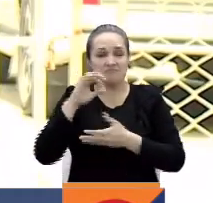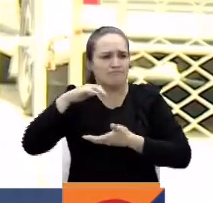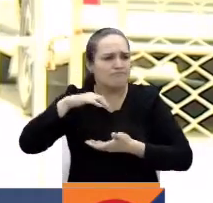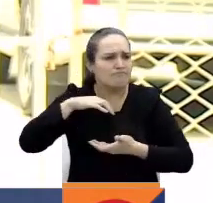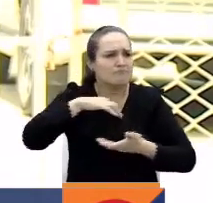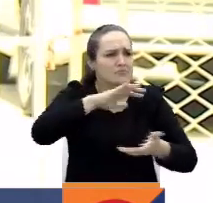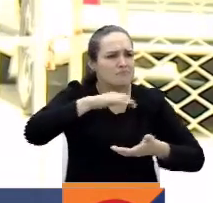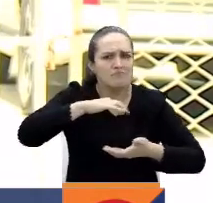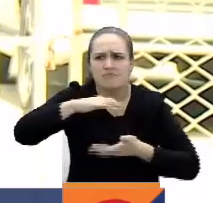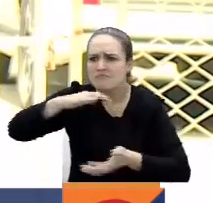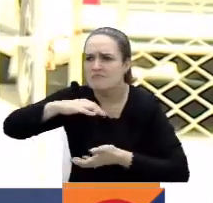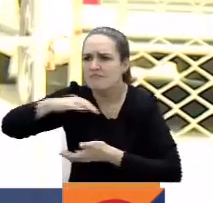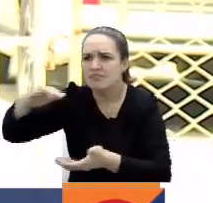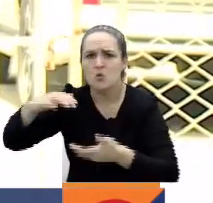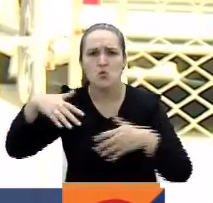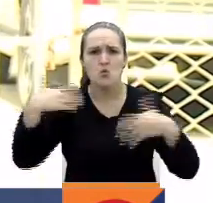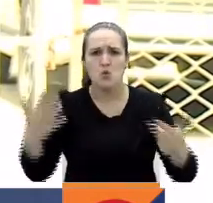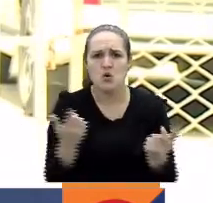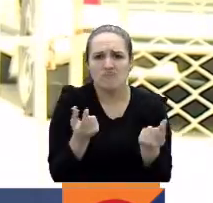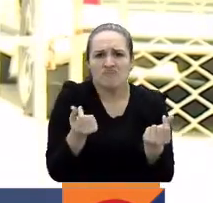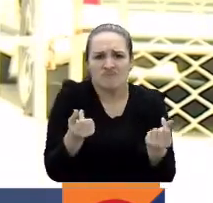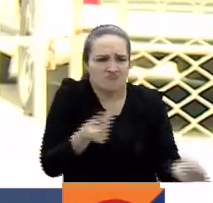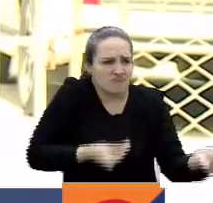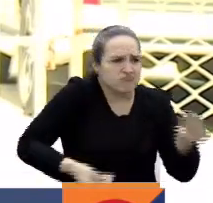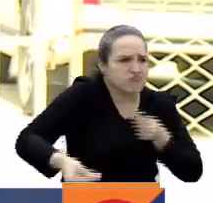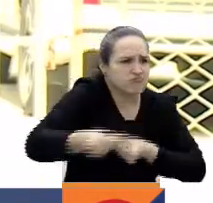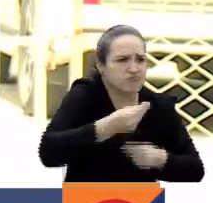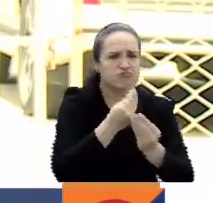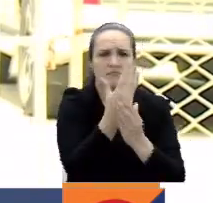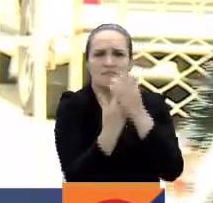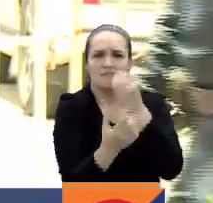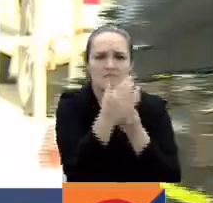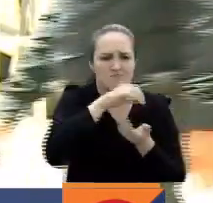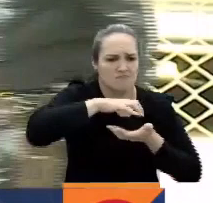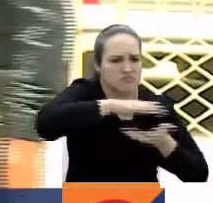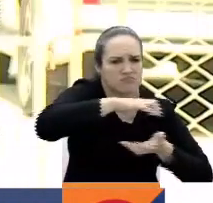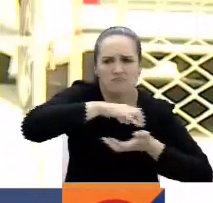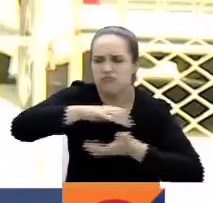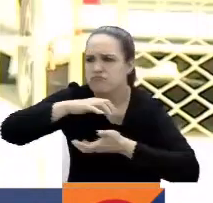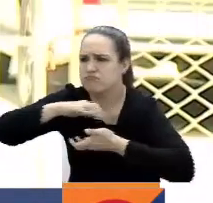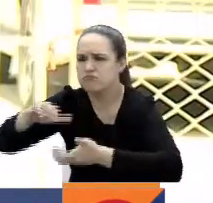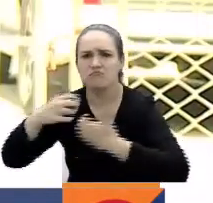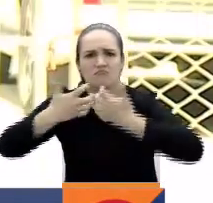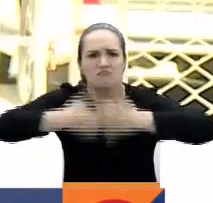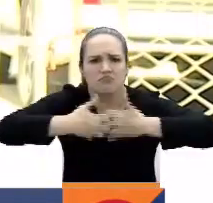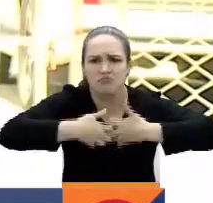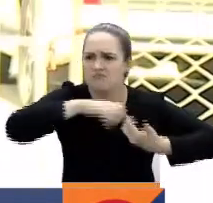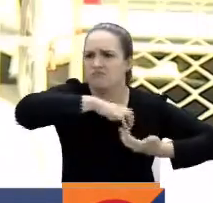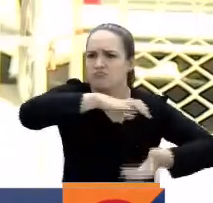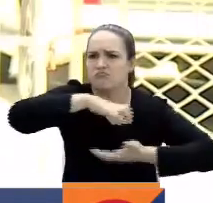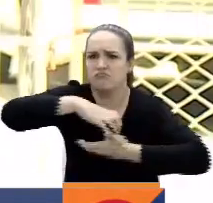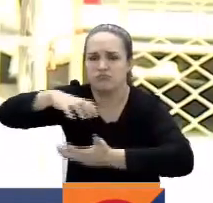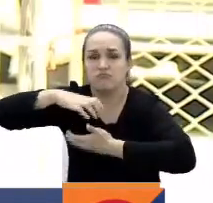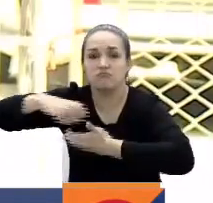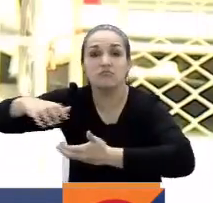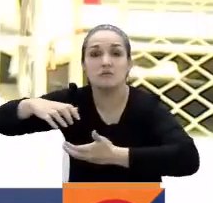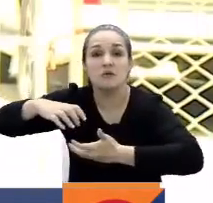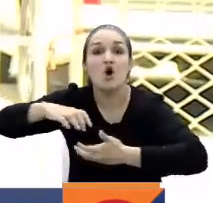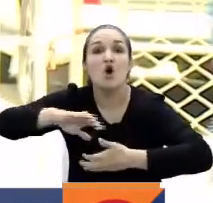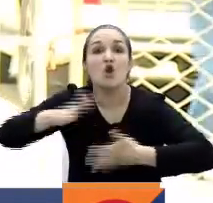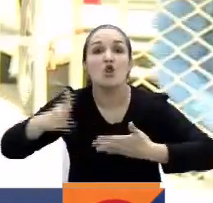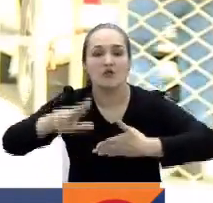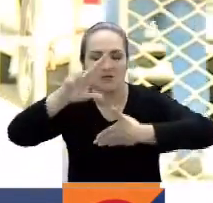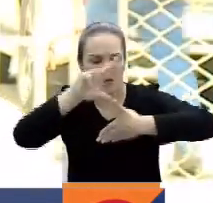bienes de alto valor agregado, industriales, manufactureros, fue precisamente en la comunidad andina